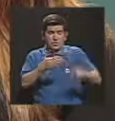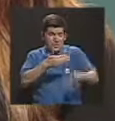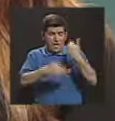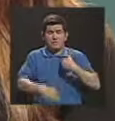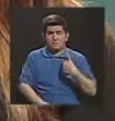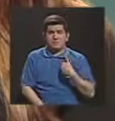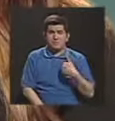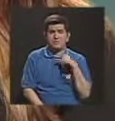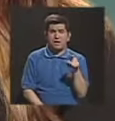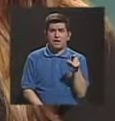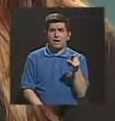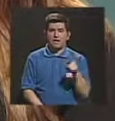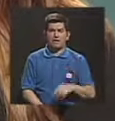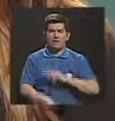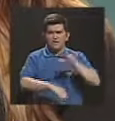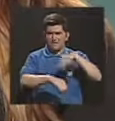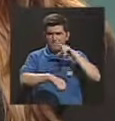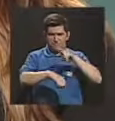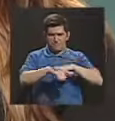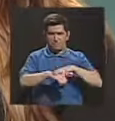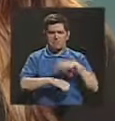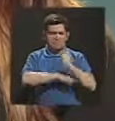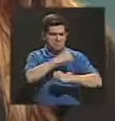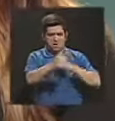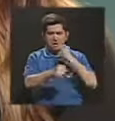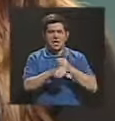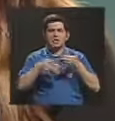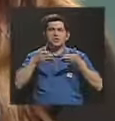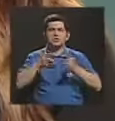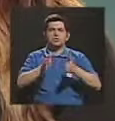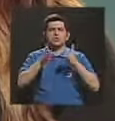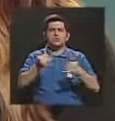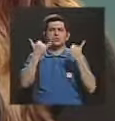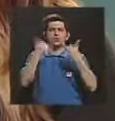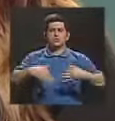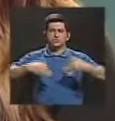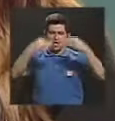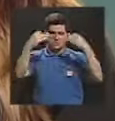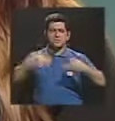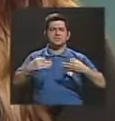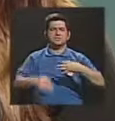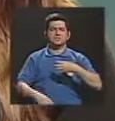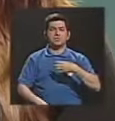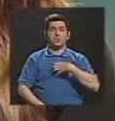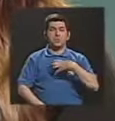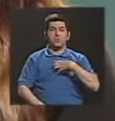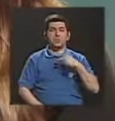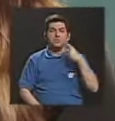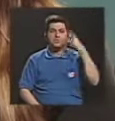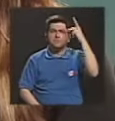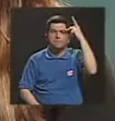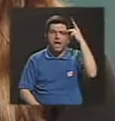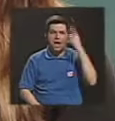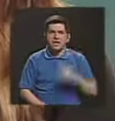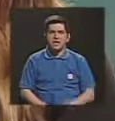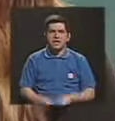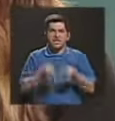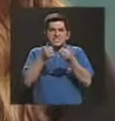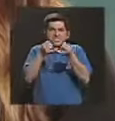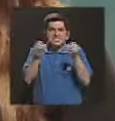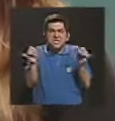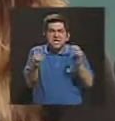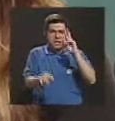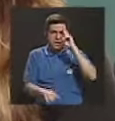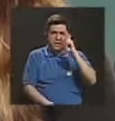tenía. Es común, por ejemplo, que a ciertas edades los hijos empiecen a tomar decisiones por sus padres, sin que